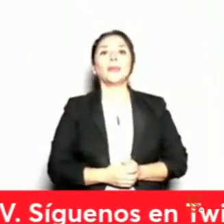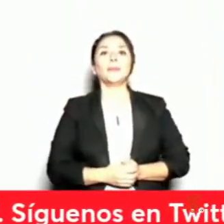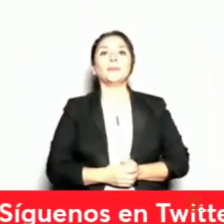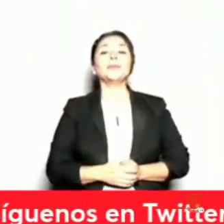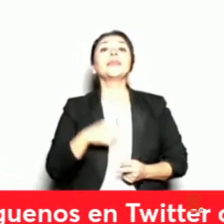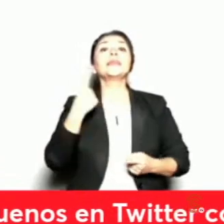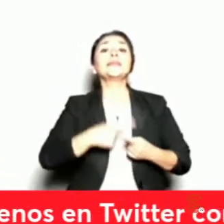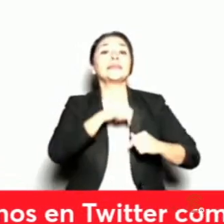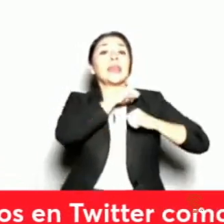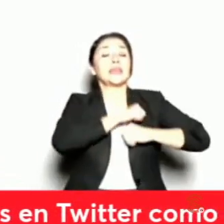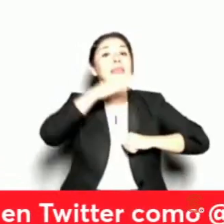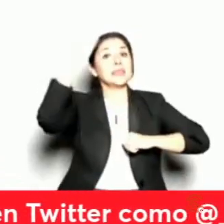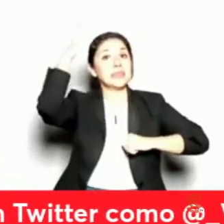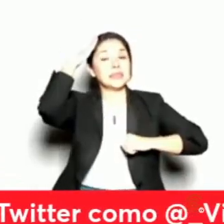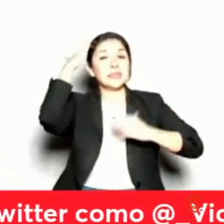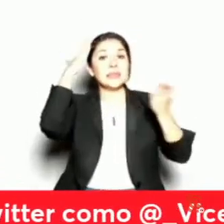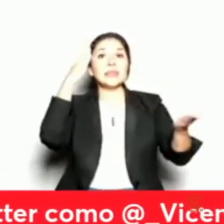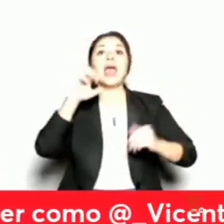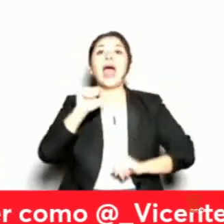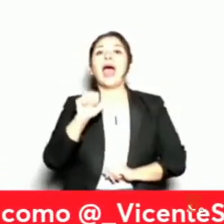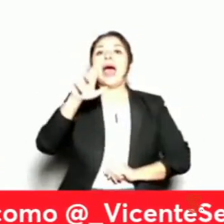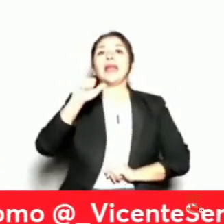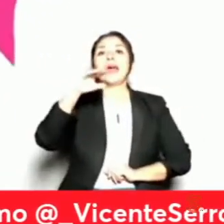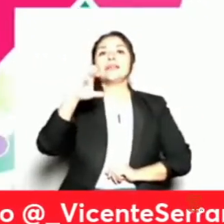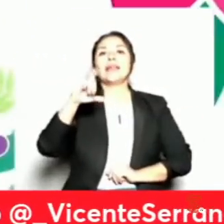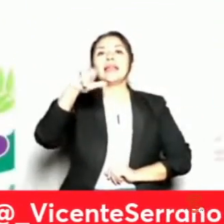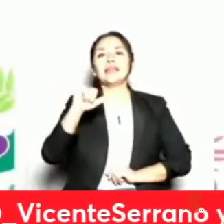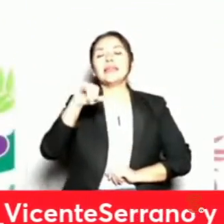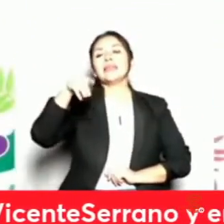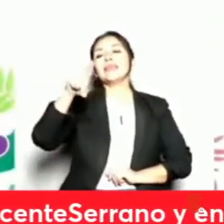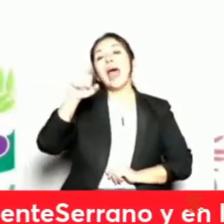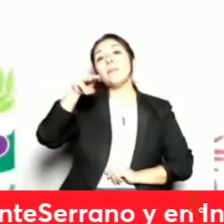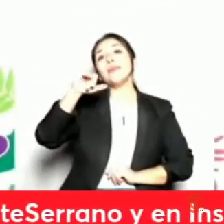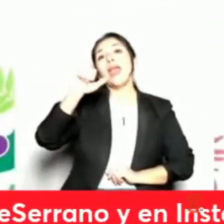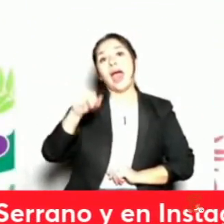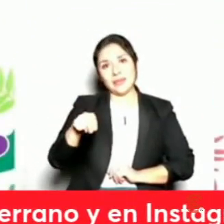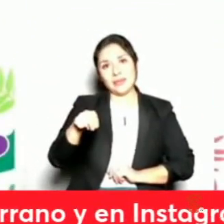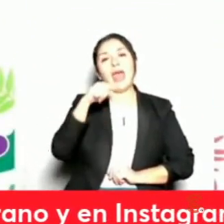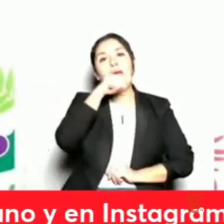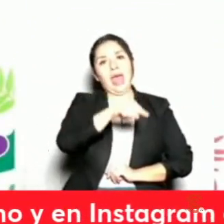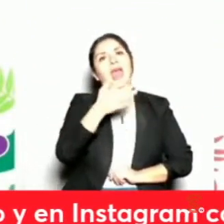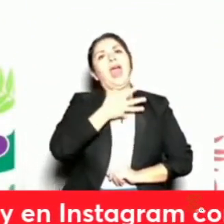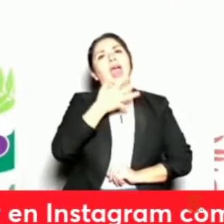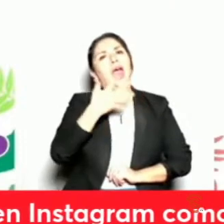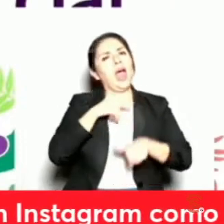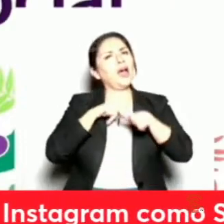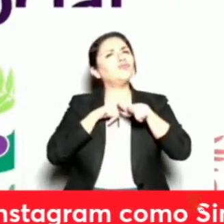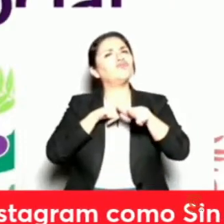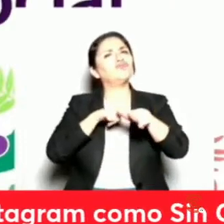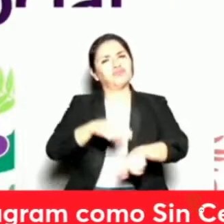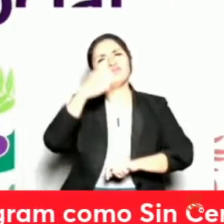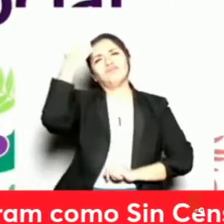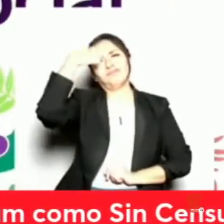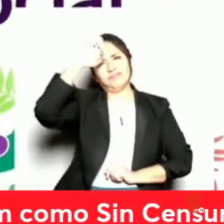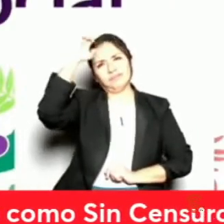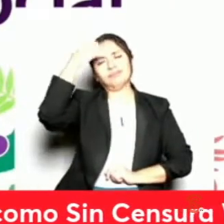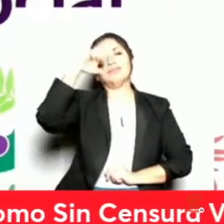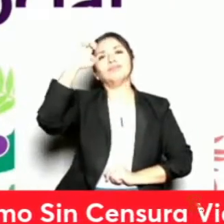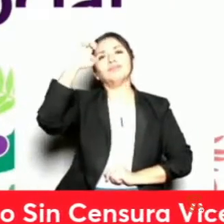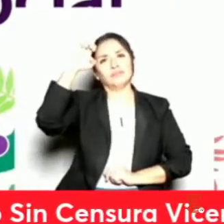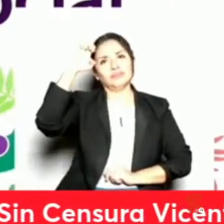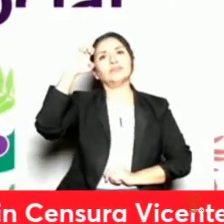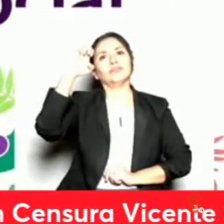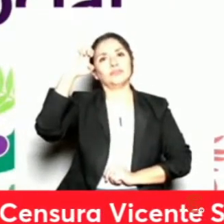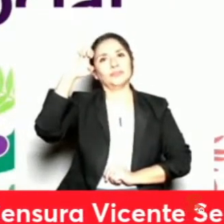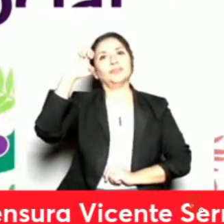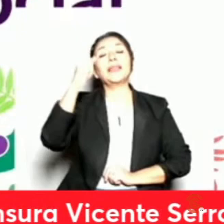Será encabezada por Araceli Damián Hernández, quien tiene una amplia